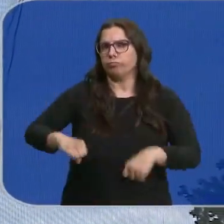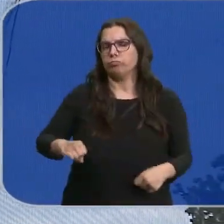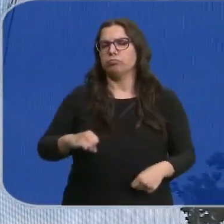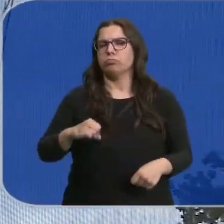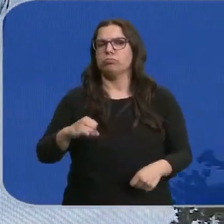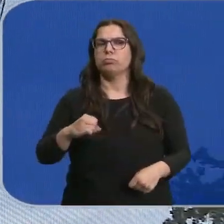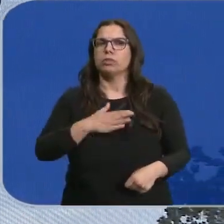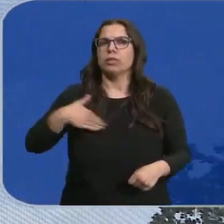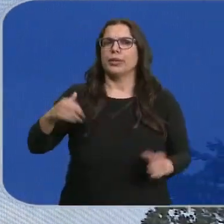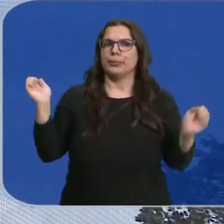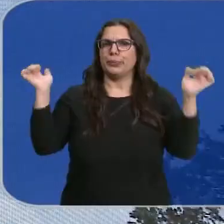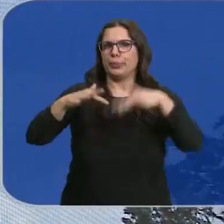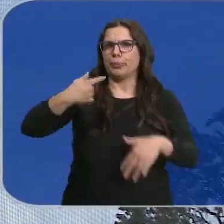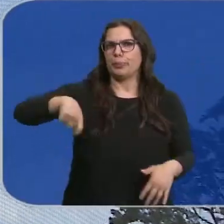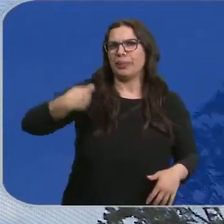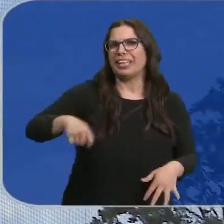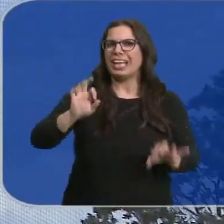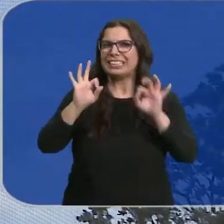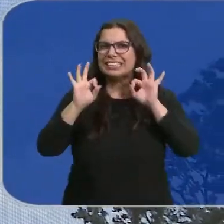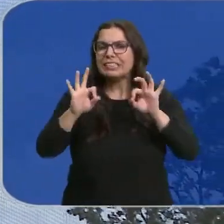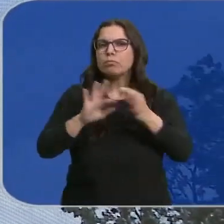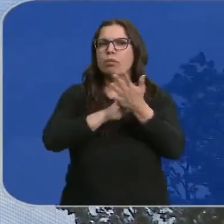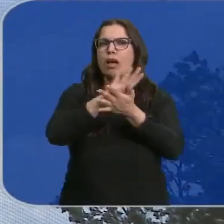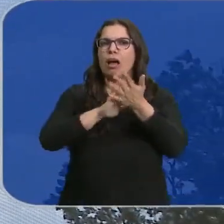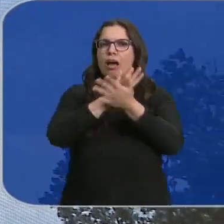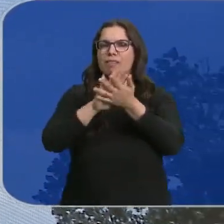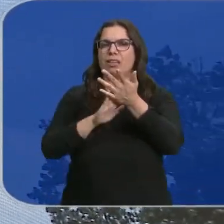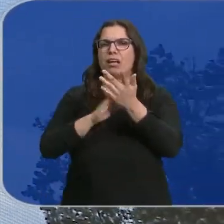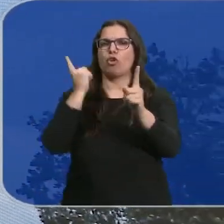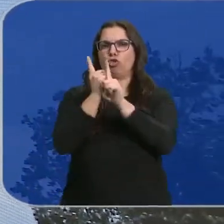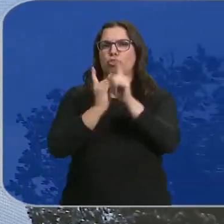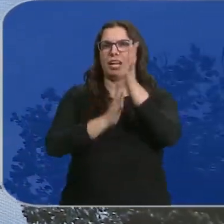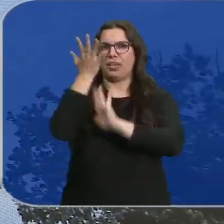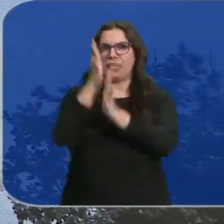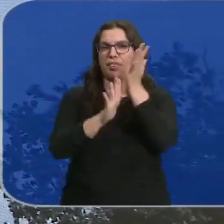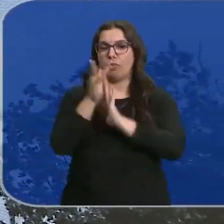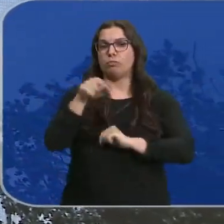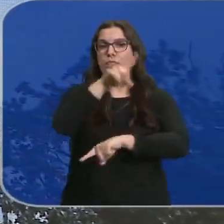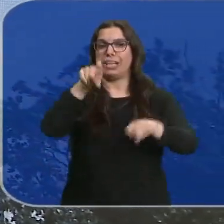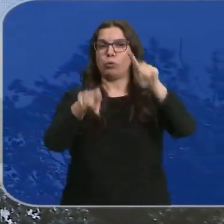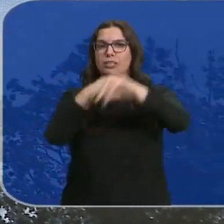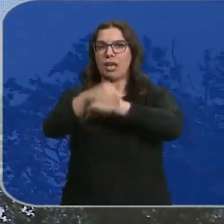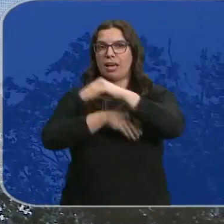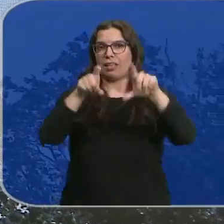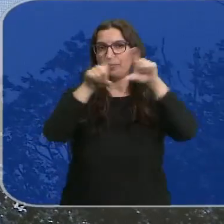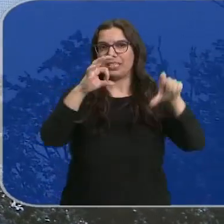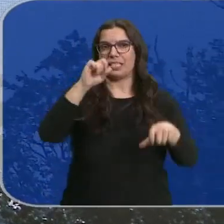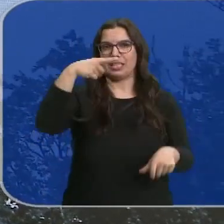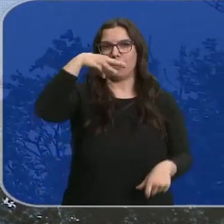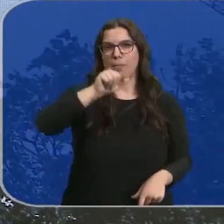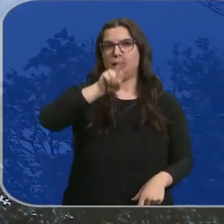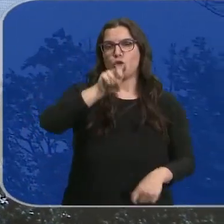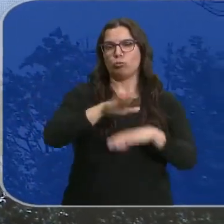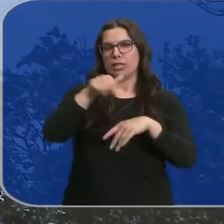con que se celebre una conferencia de presidentes exclusiva sobre la lucha contra incendios. Así lo refleja una encuesta de Sigma 2 para Castilla y León